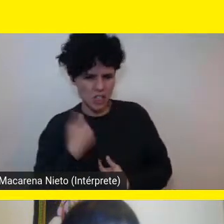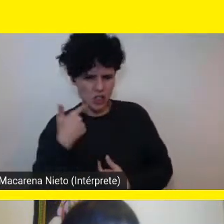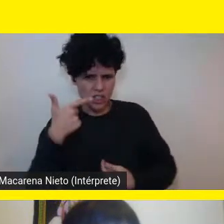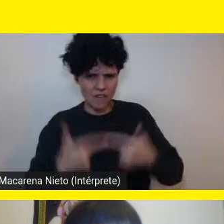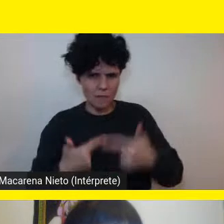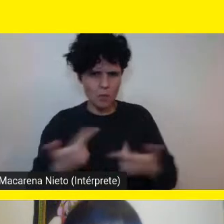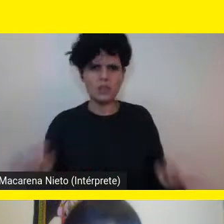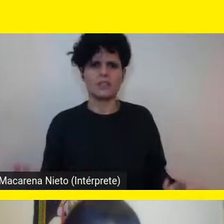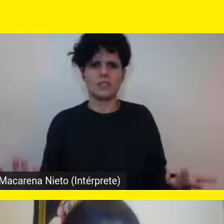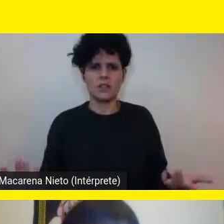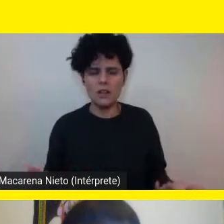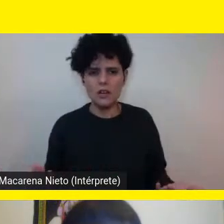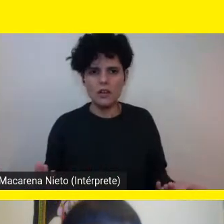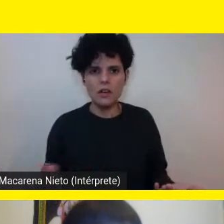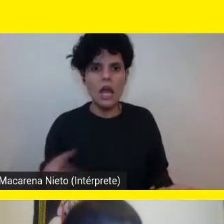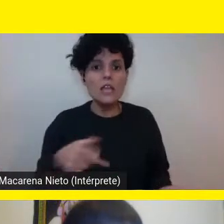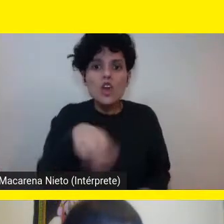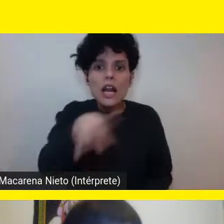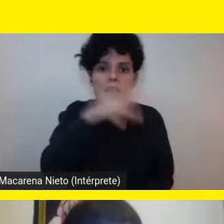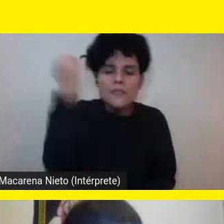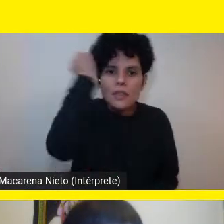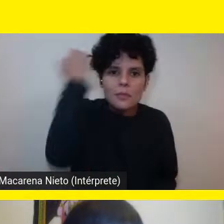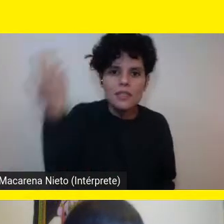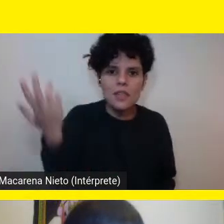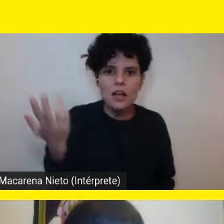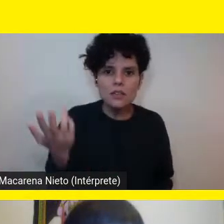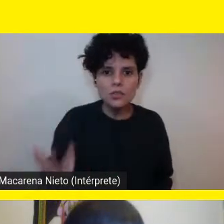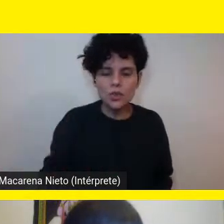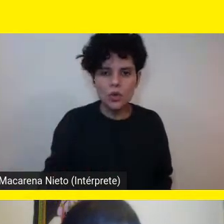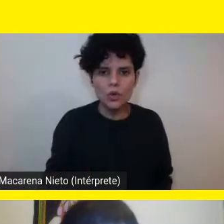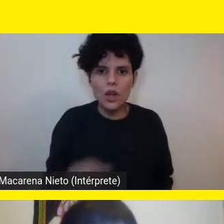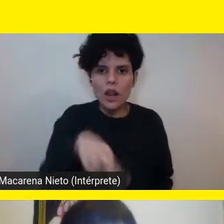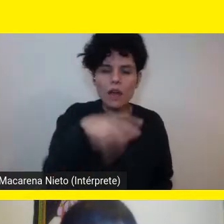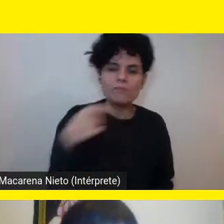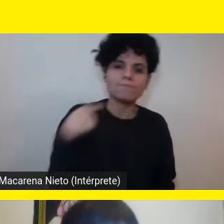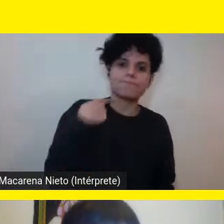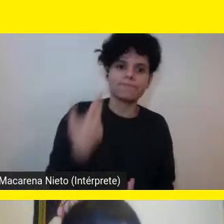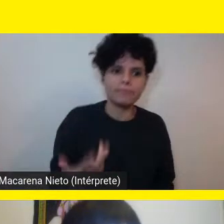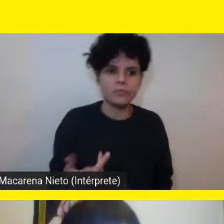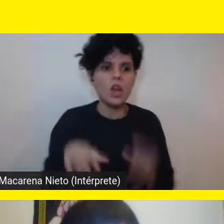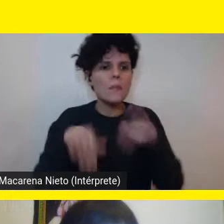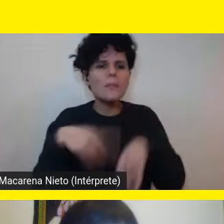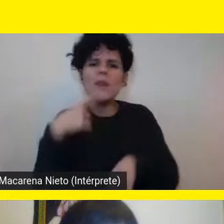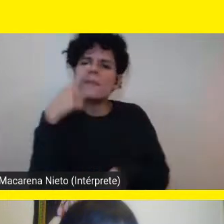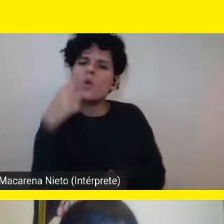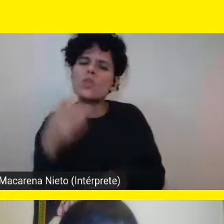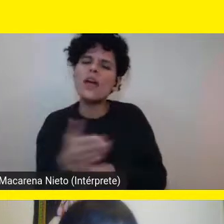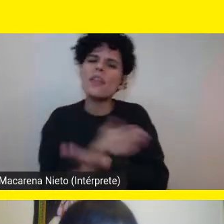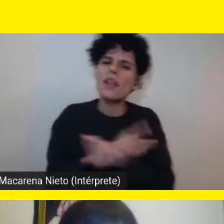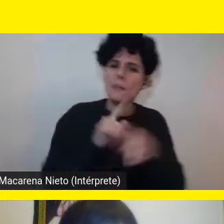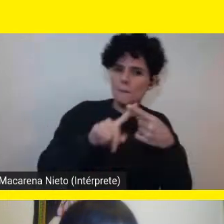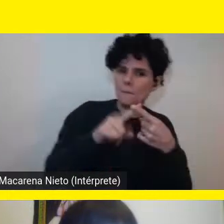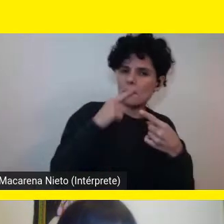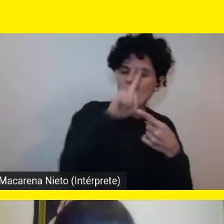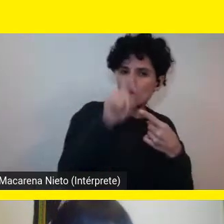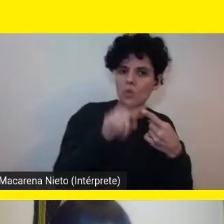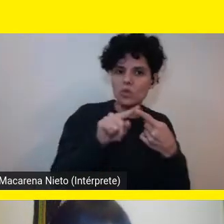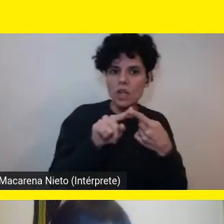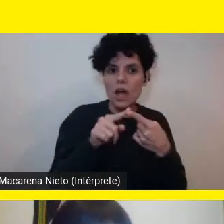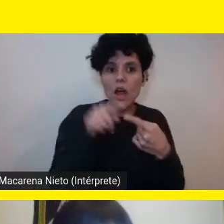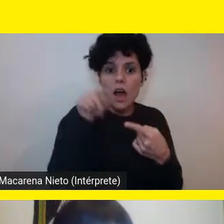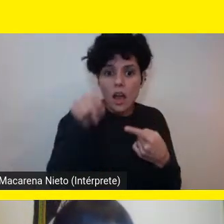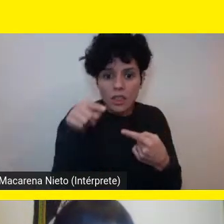a una revictimización y que nos reconduce a algo similar a la consulta que nos formulaba al principio, Alejandra, en el término de que este es otro obstáculo